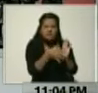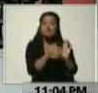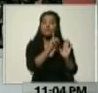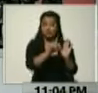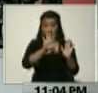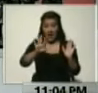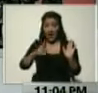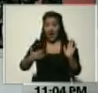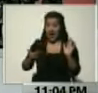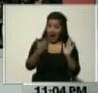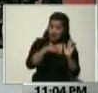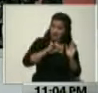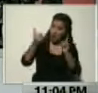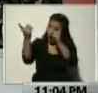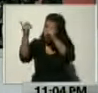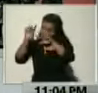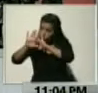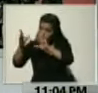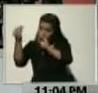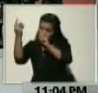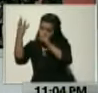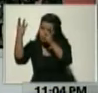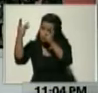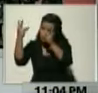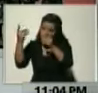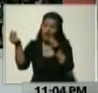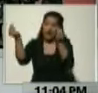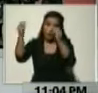según José Guerra, ante el Fondo Monetario Internacional,